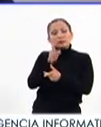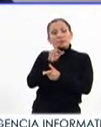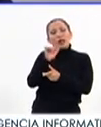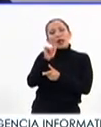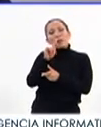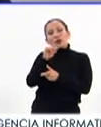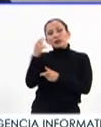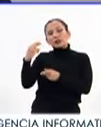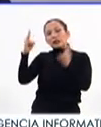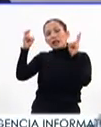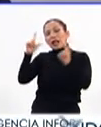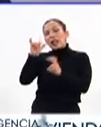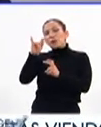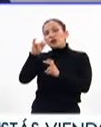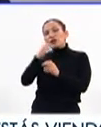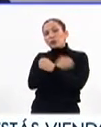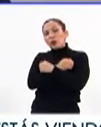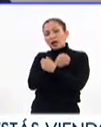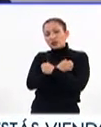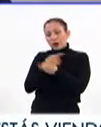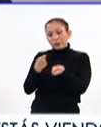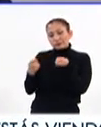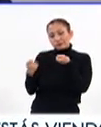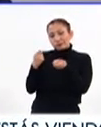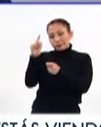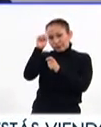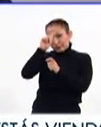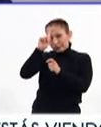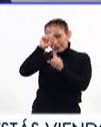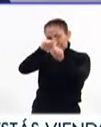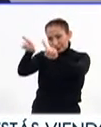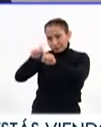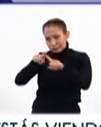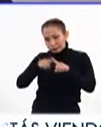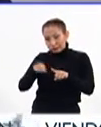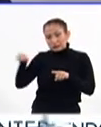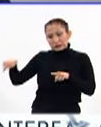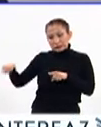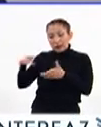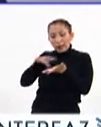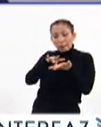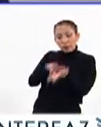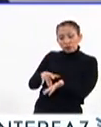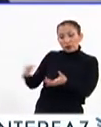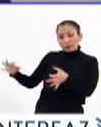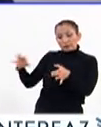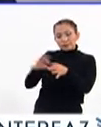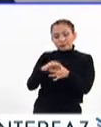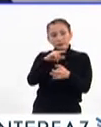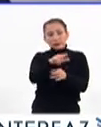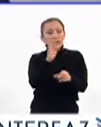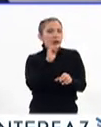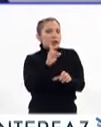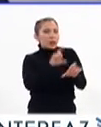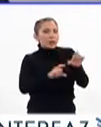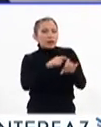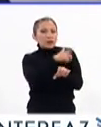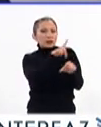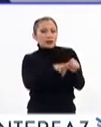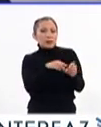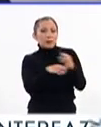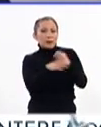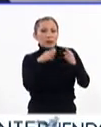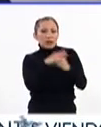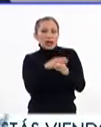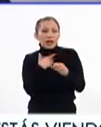laboratorio que se llama Laboratorio de Educación y Mediación Intercultural, que está apoyado y está asociado con el Laboratorio Nacional de